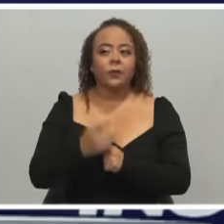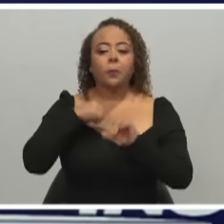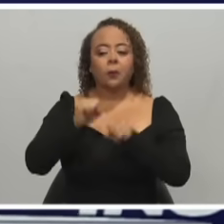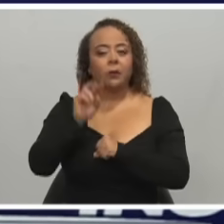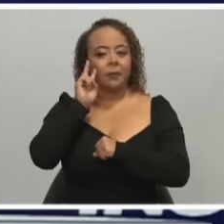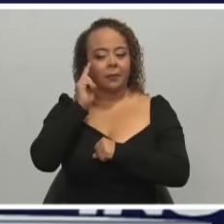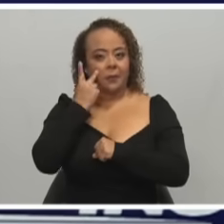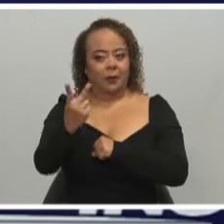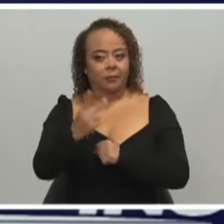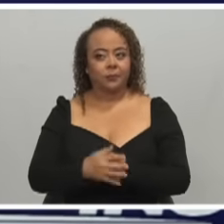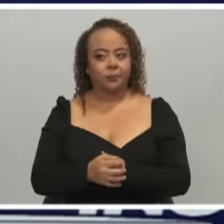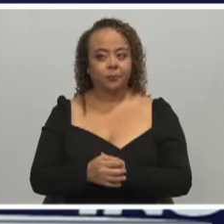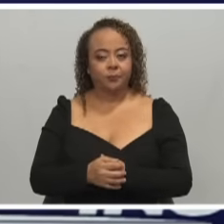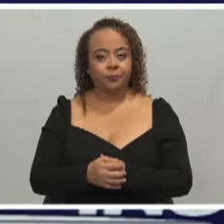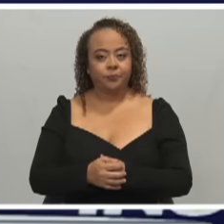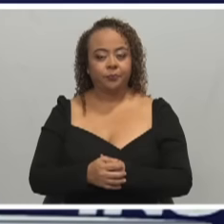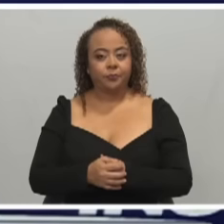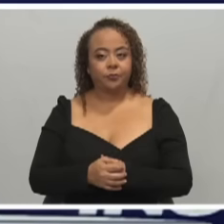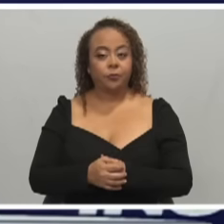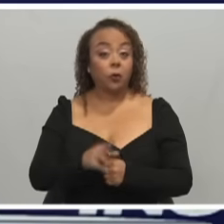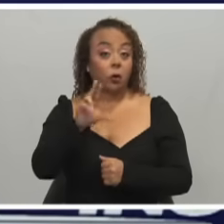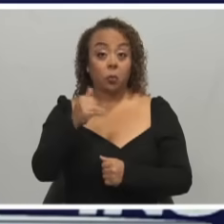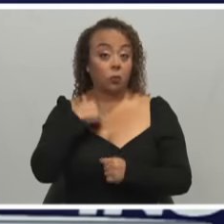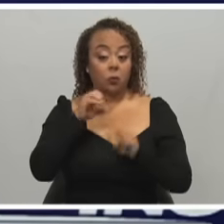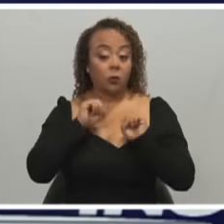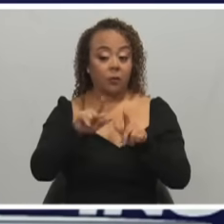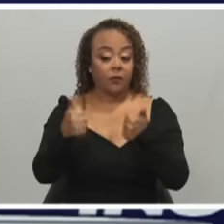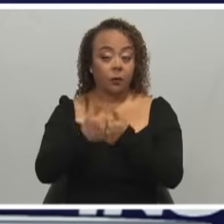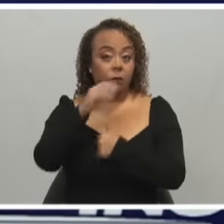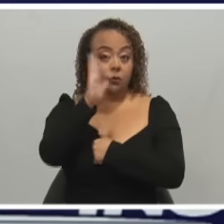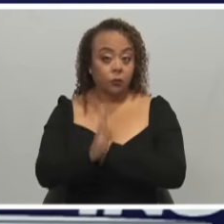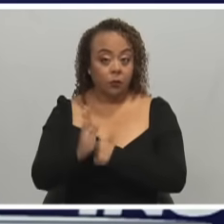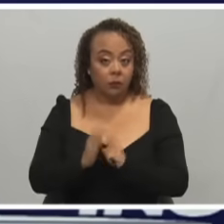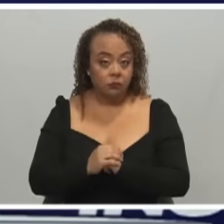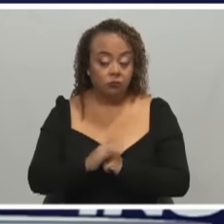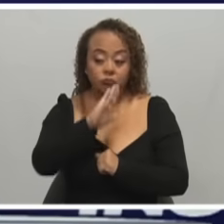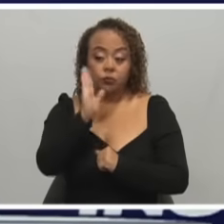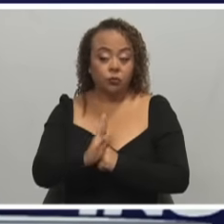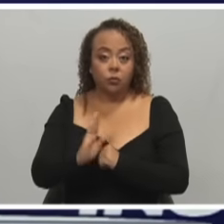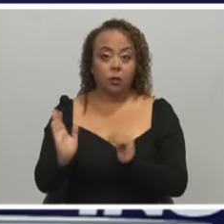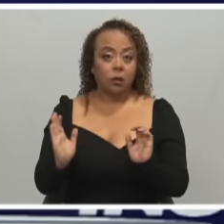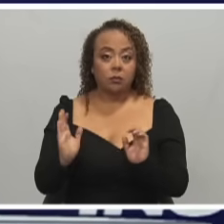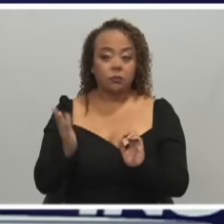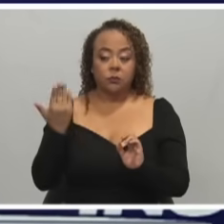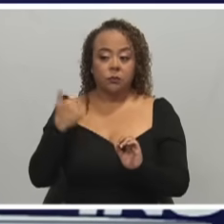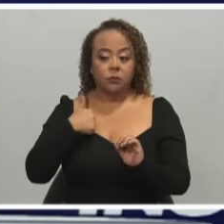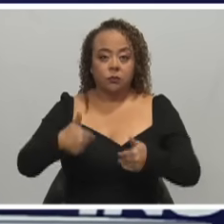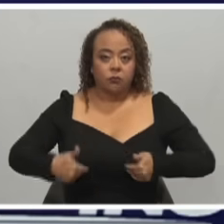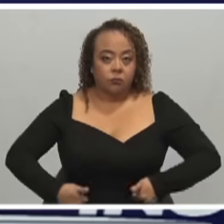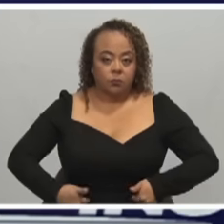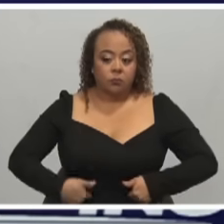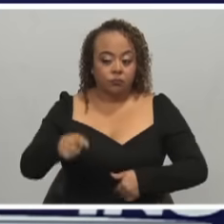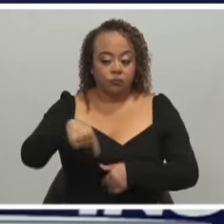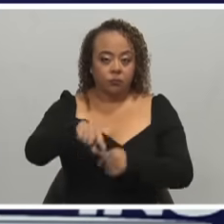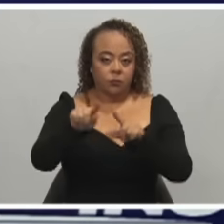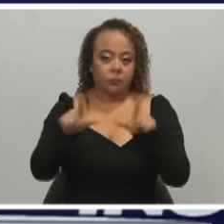observado no tuve la chance de haberlo enfrentado nunca nunca tuve la posibilidad porque no he estado nunca dirigiendo en estos